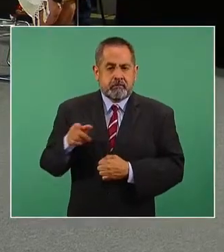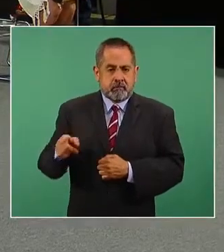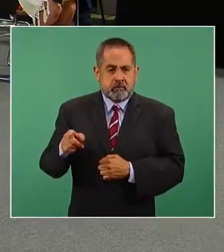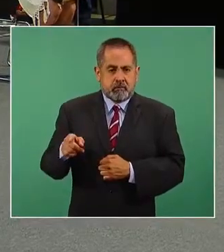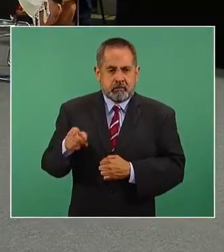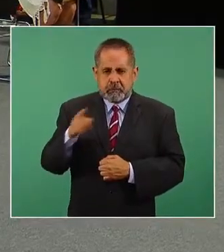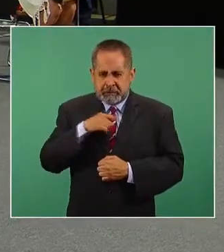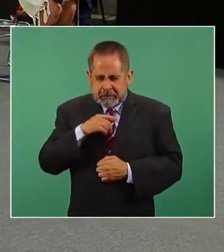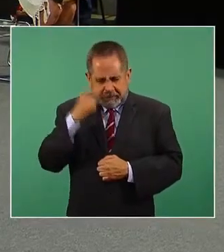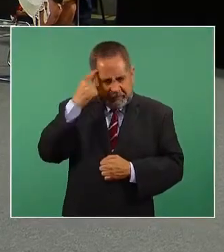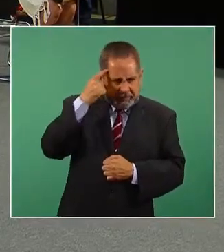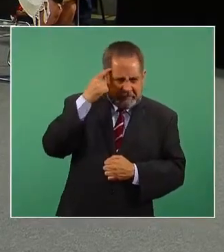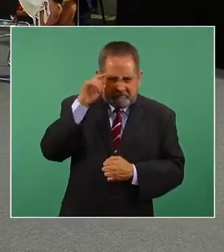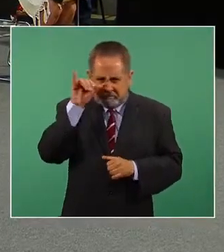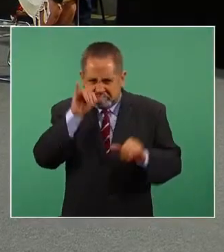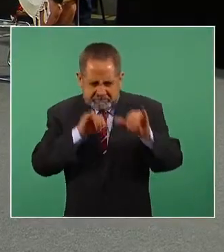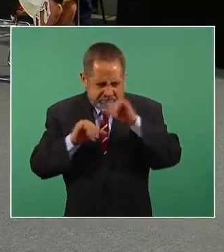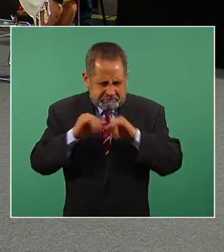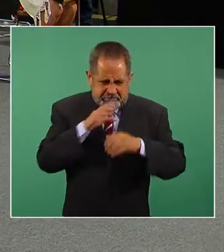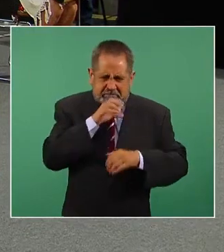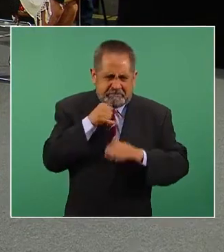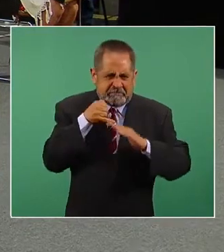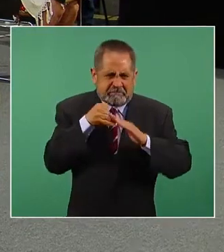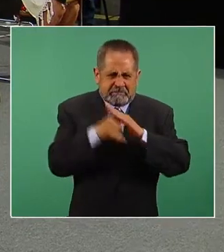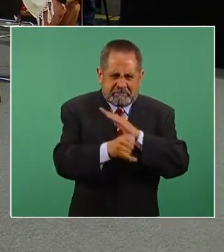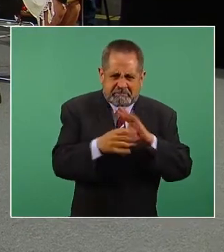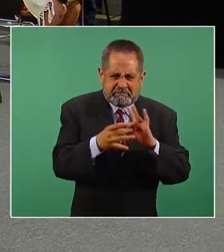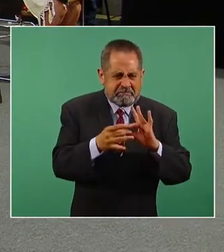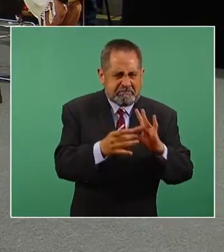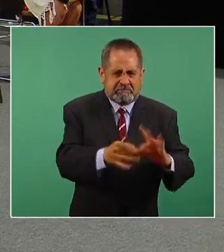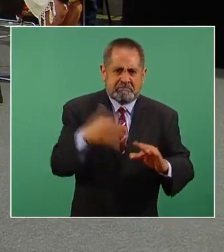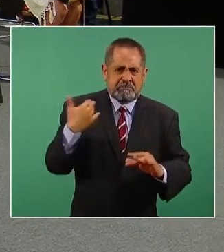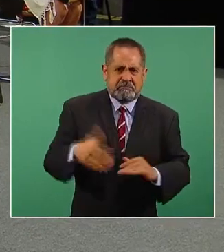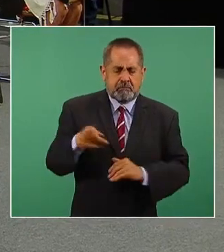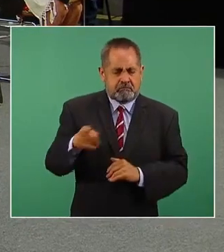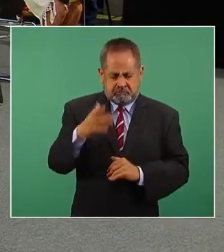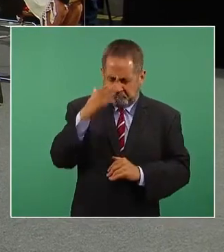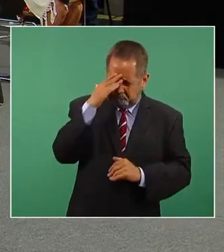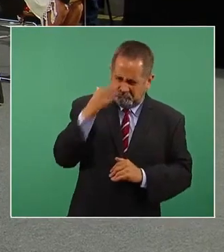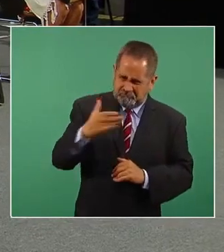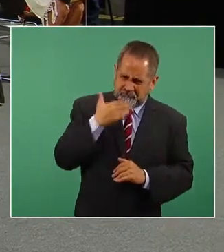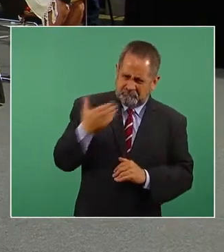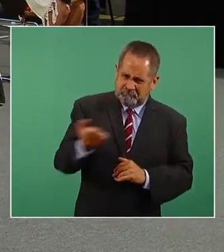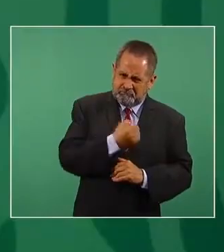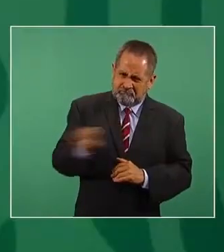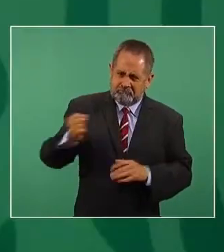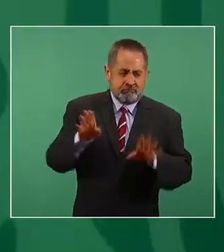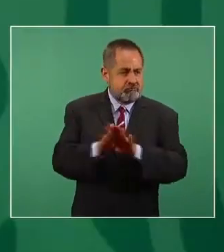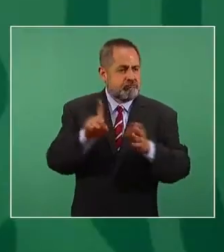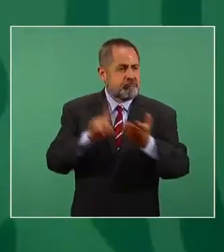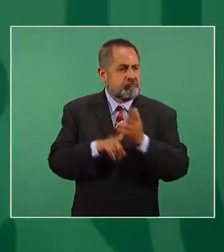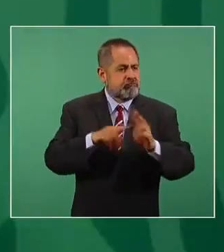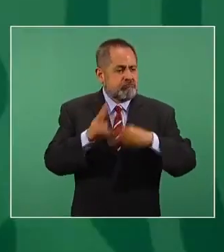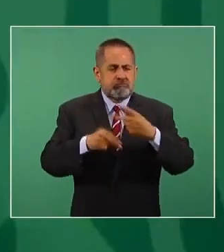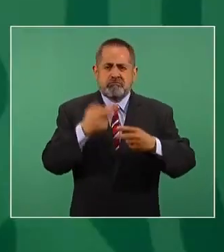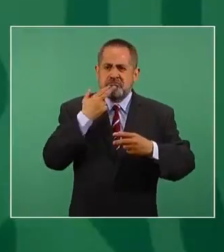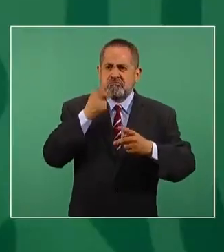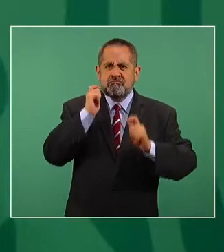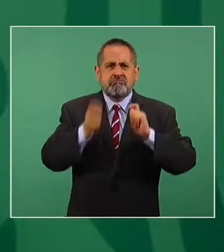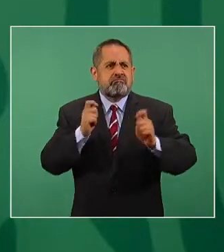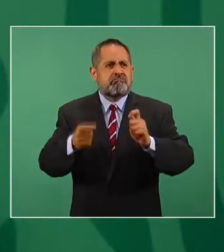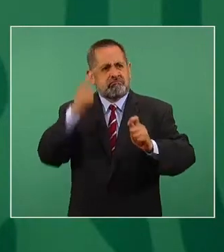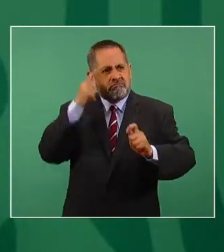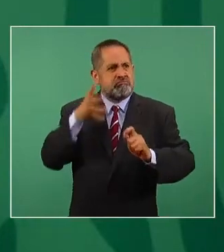Con su curiosidad científica, contribuye y demuestra pericia en la solución de los problemas de